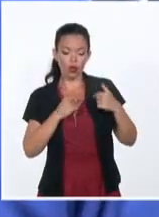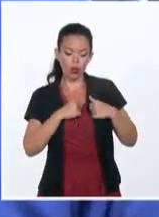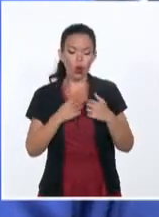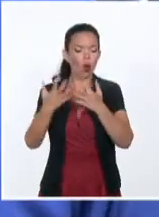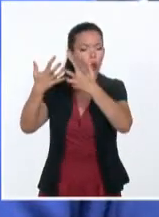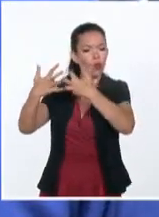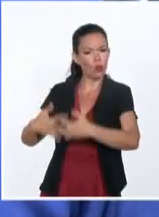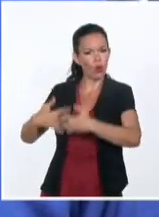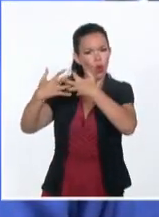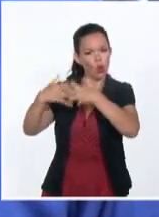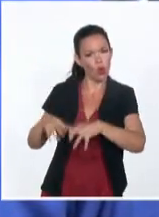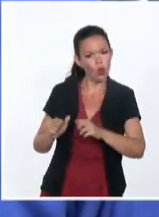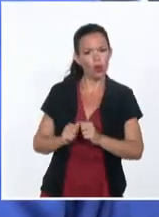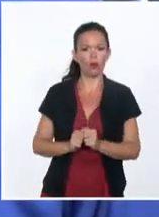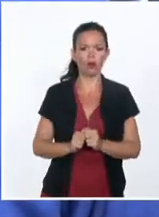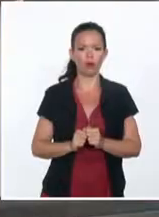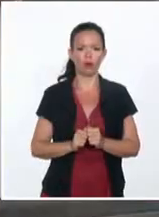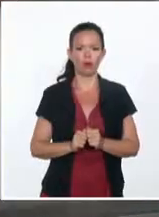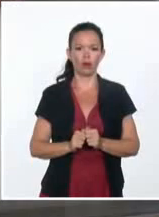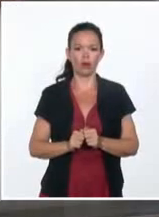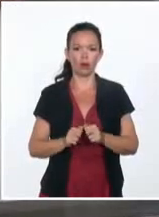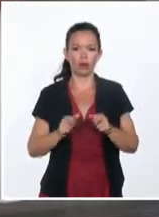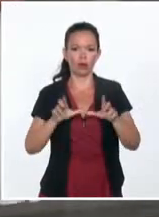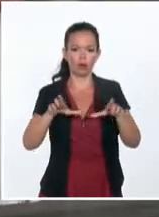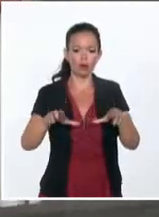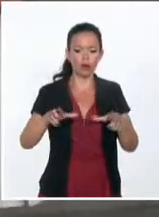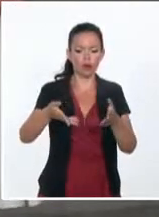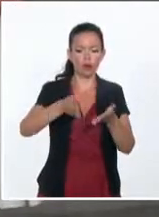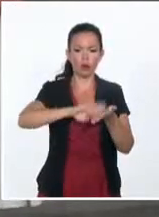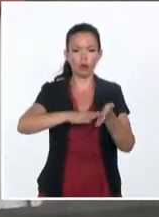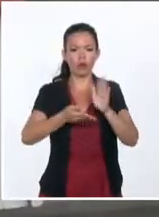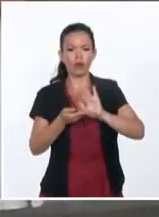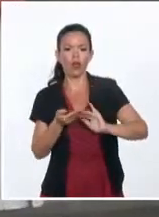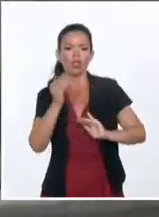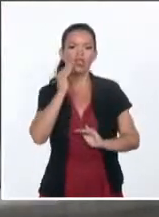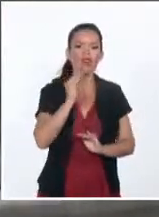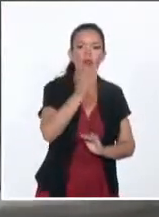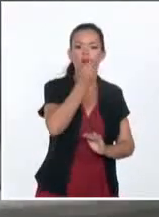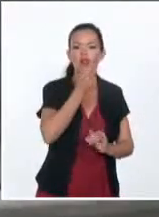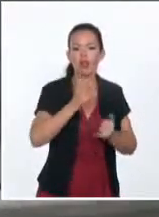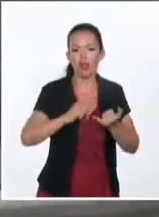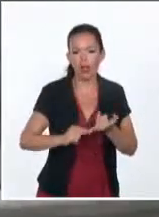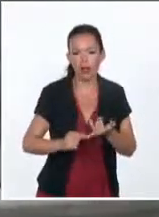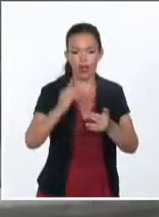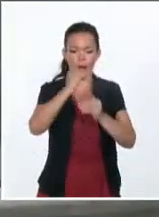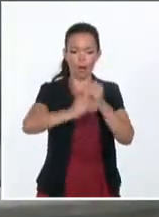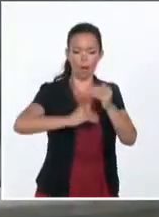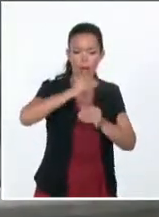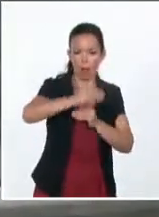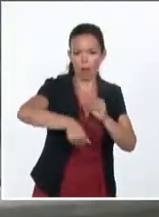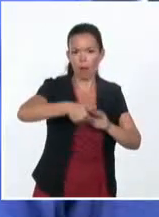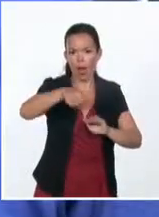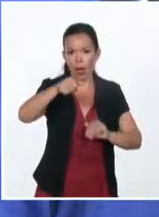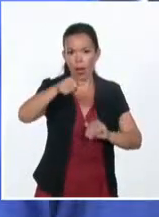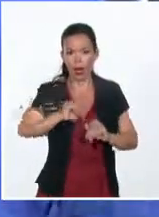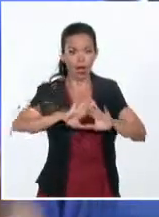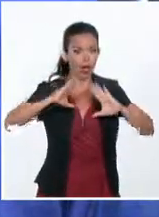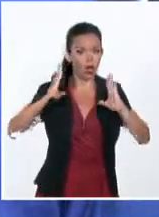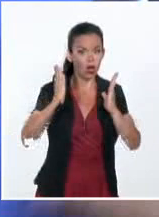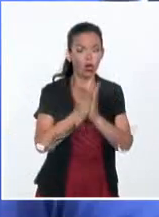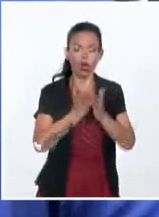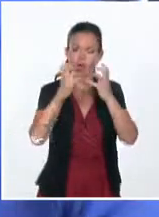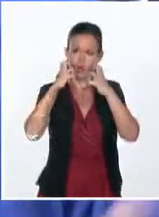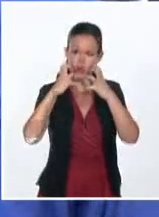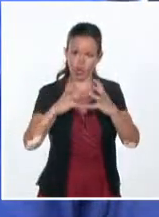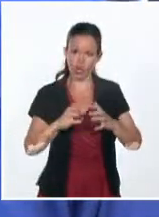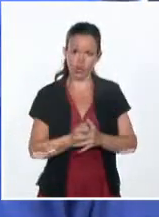la servilleta, y el sanitario, el mini jumbo, para ese mercado que no deja de ser muy importante, tanto para